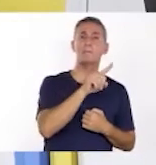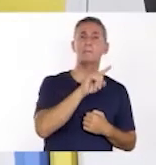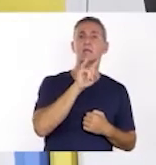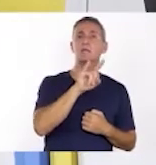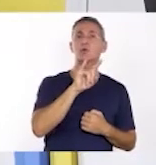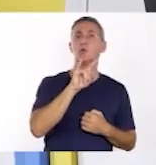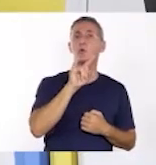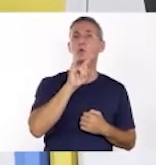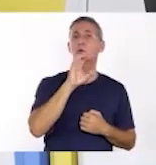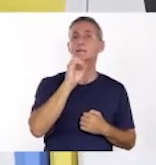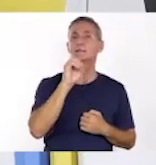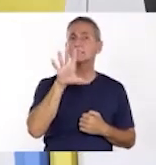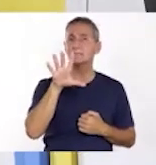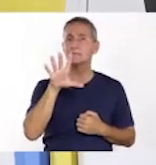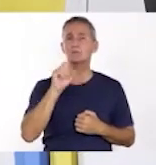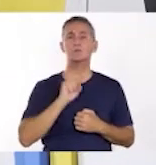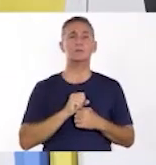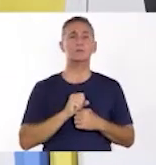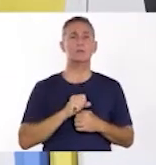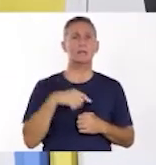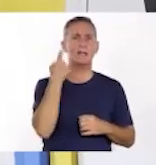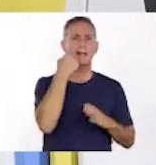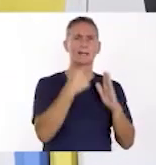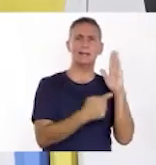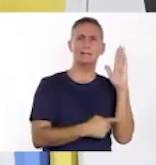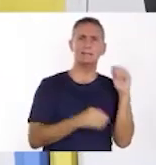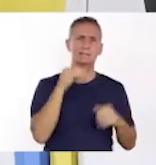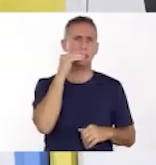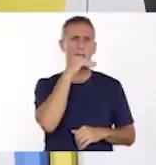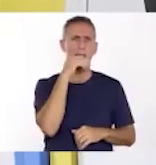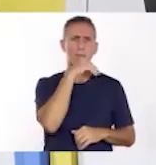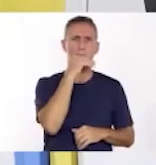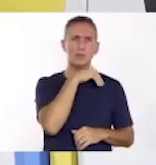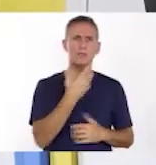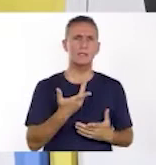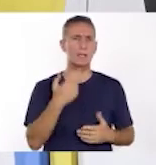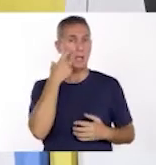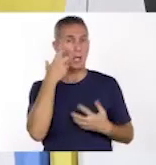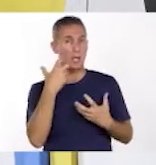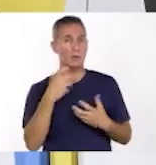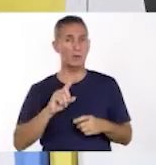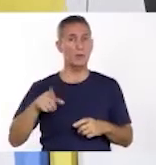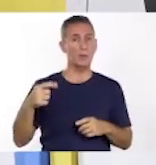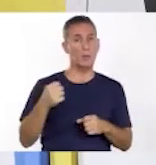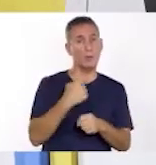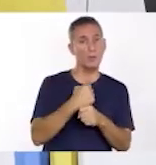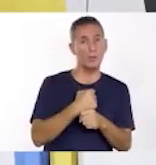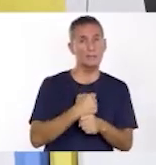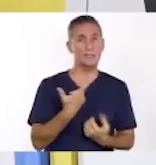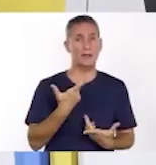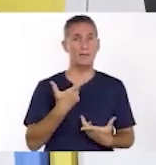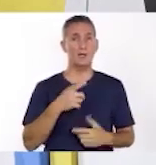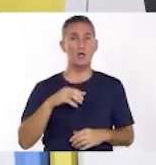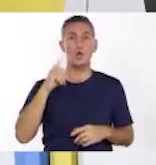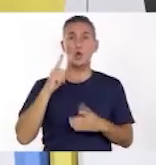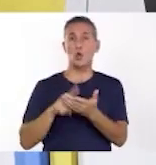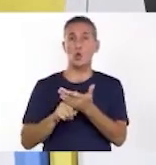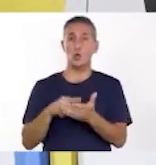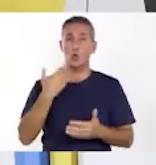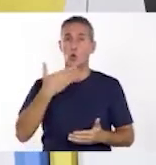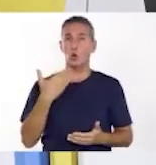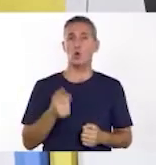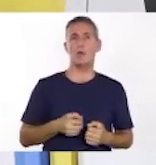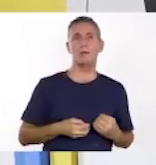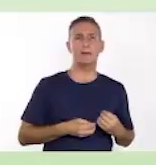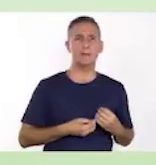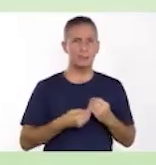1905. ¿Cuáles son las características del modernismo? Importante porque después vamos a trabajar con un poema que yo les voy a